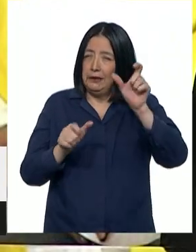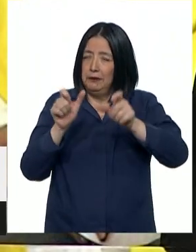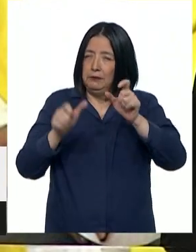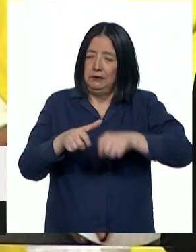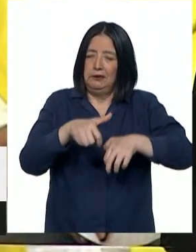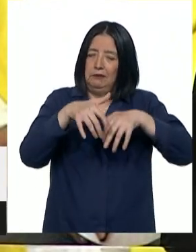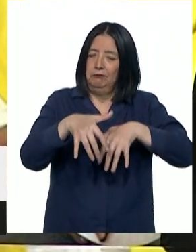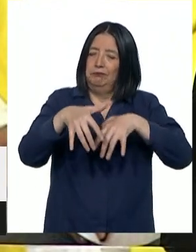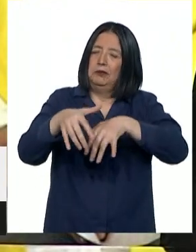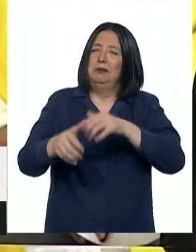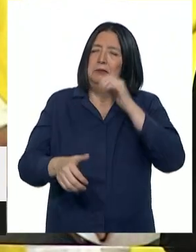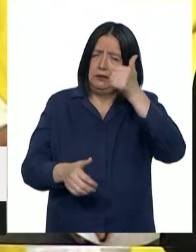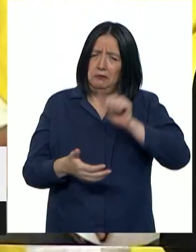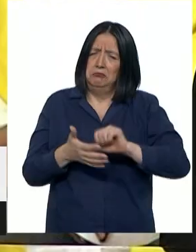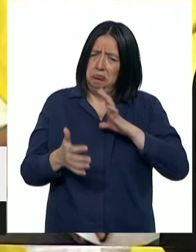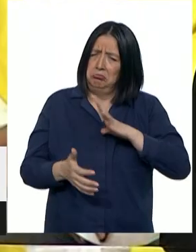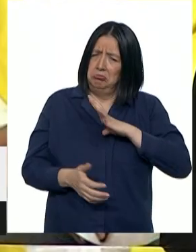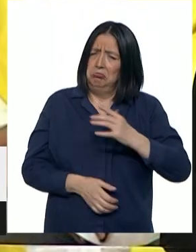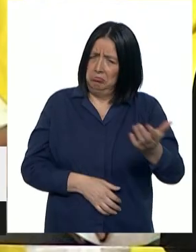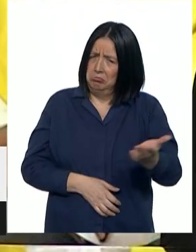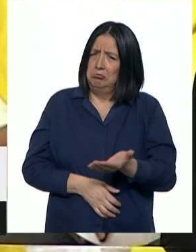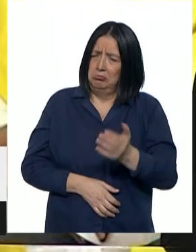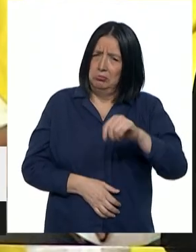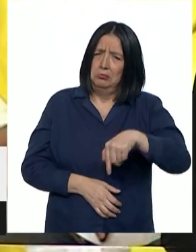marchar mañana, los invitamos.